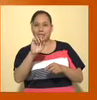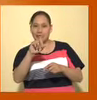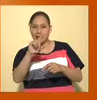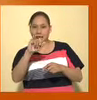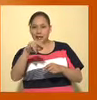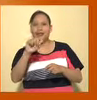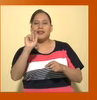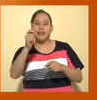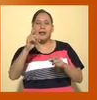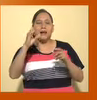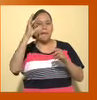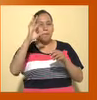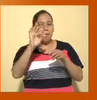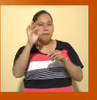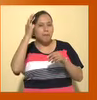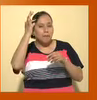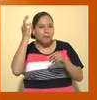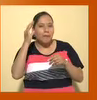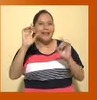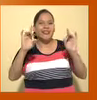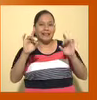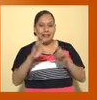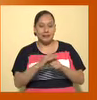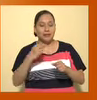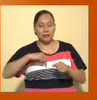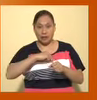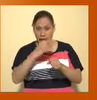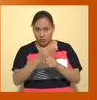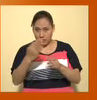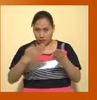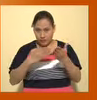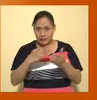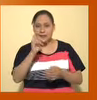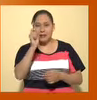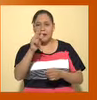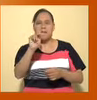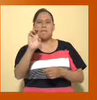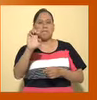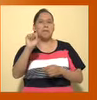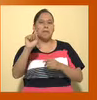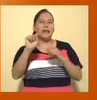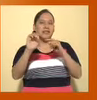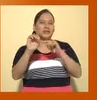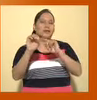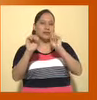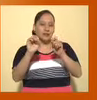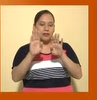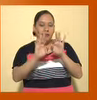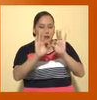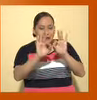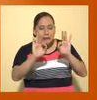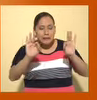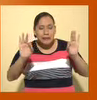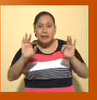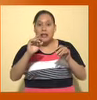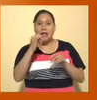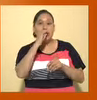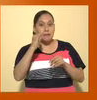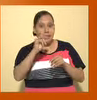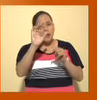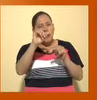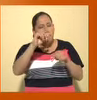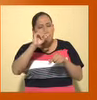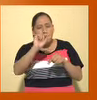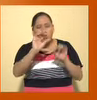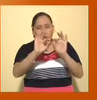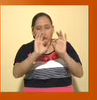de ángel, okay. Así se llama. Para preparar el pesto vamos a necesitar... Es un poco más delgado que el espagueti. Como es más delgadito. Uh-huh. O sea, por eso le